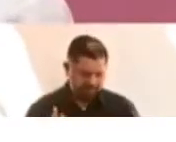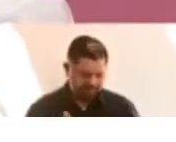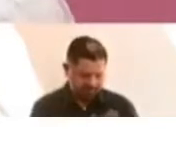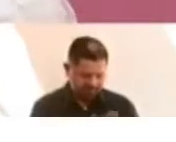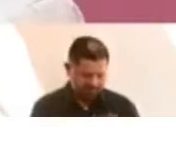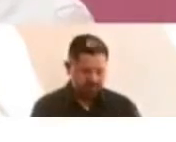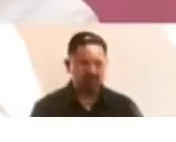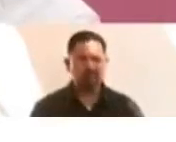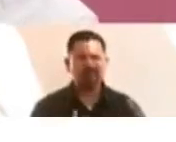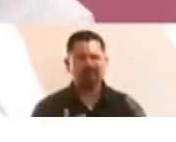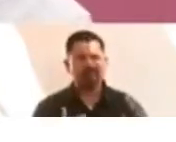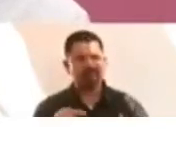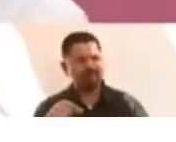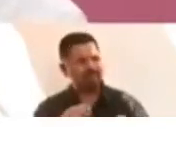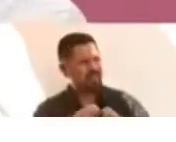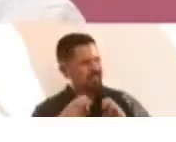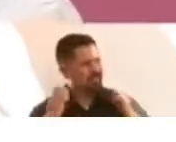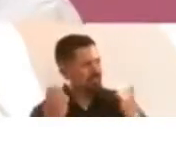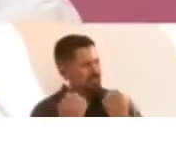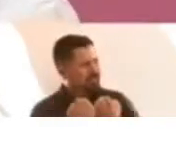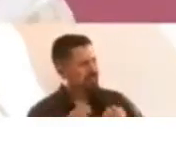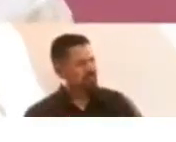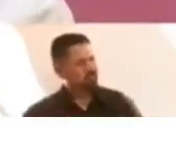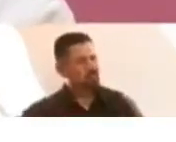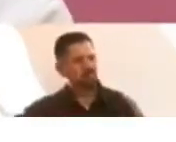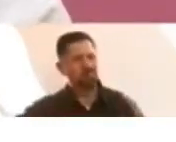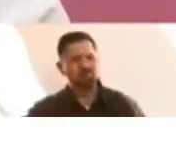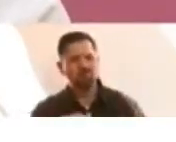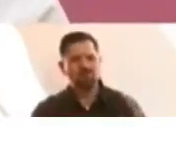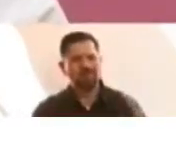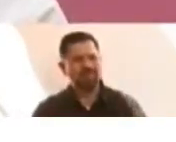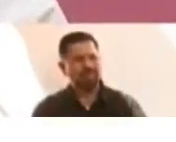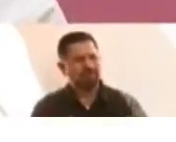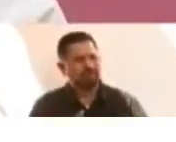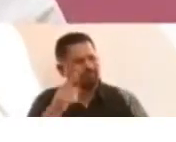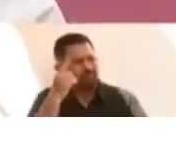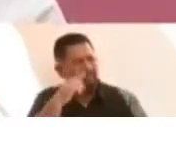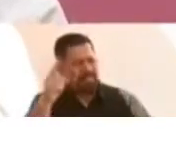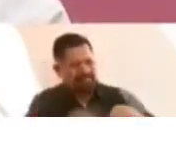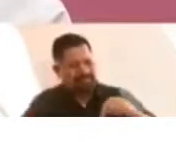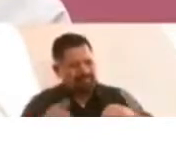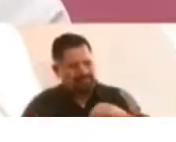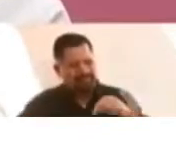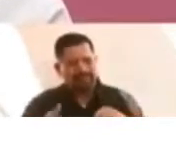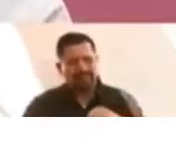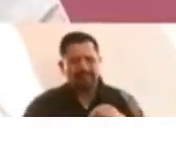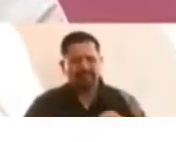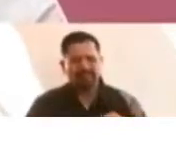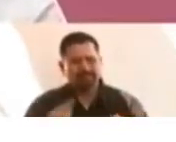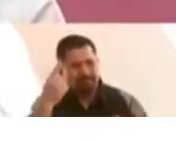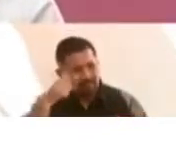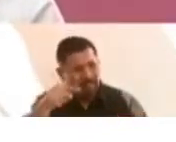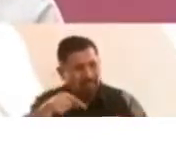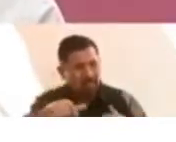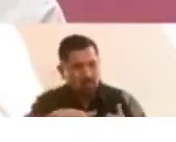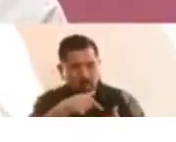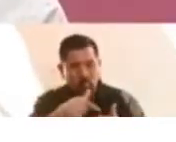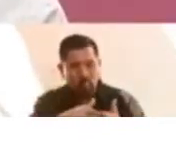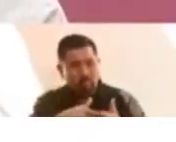para no convertir este espacio en plaza comercial. No tengo nada en contra de las